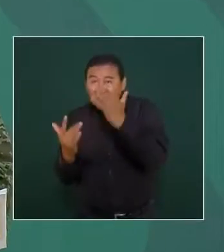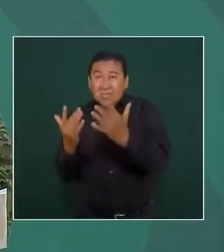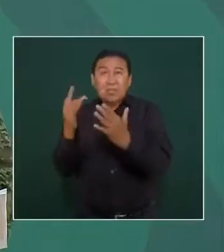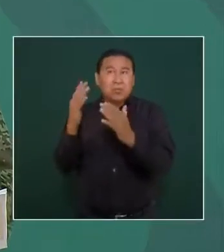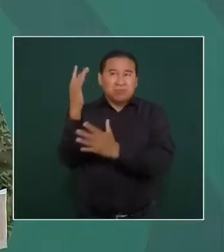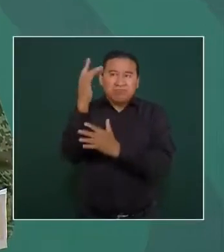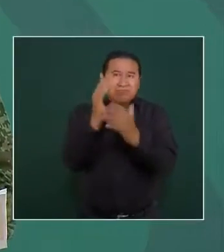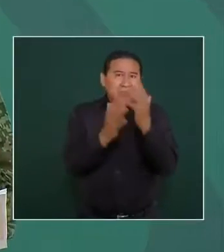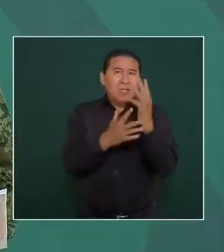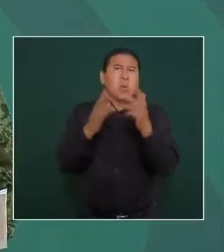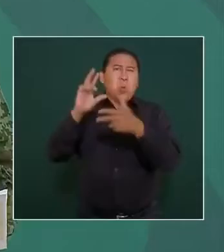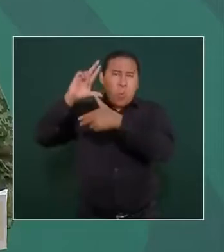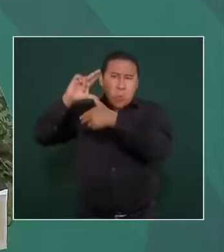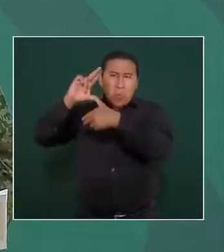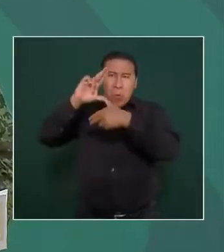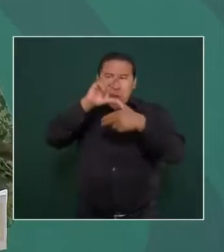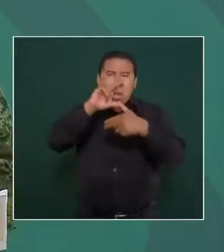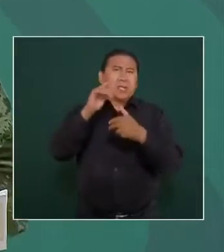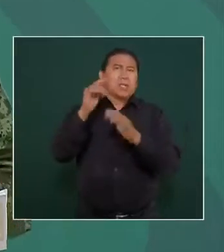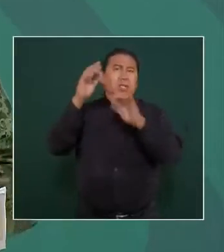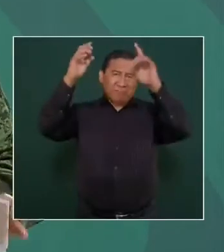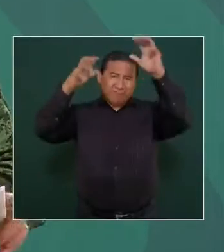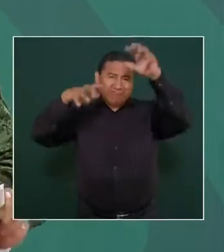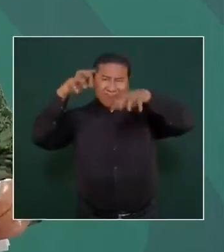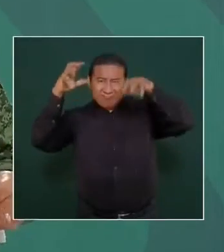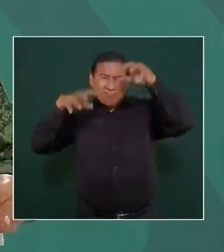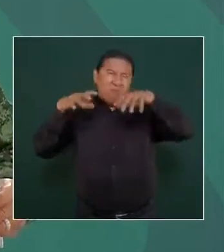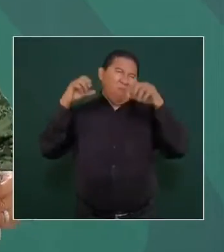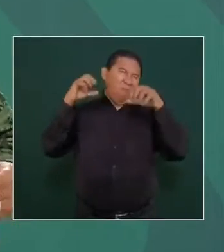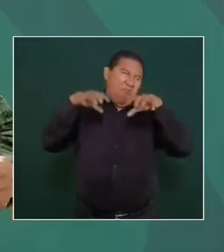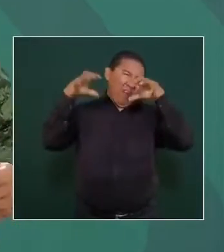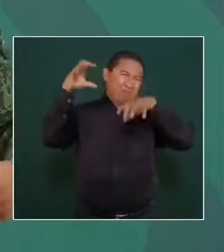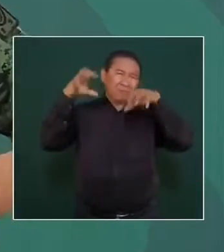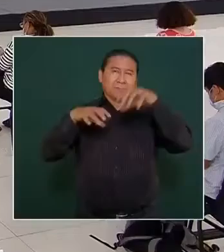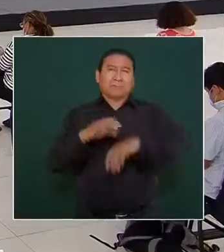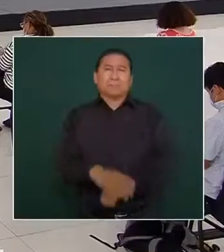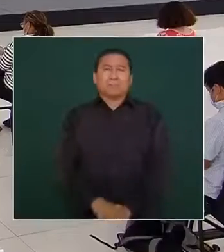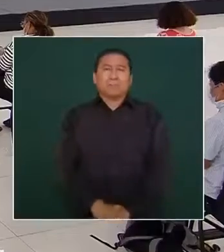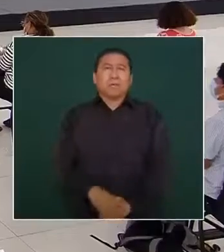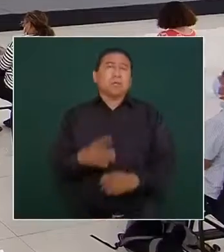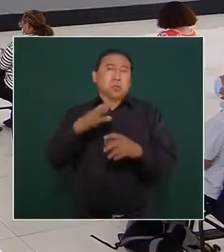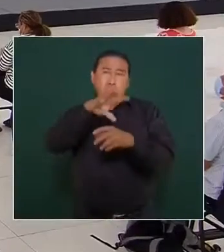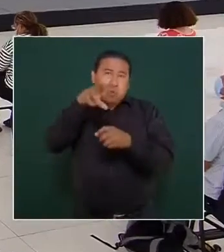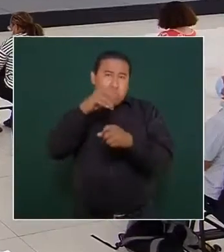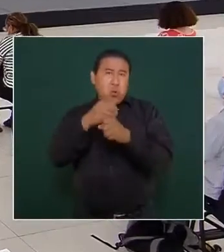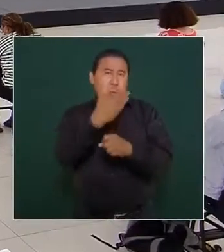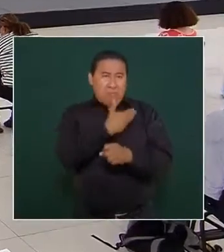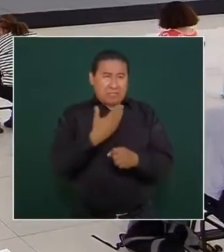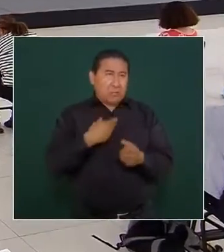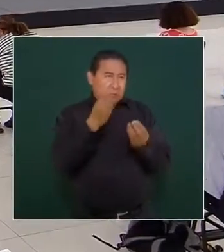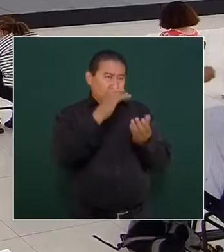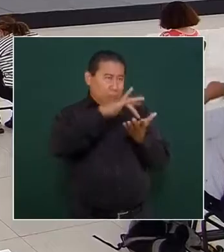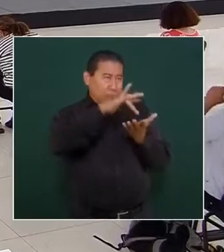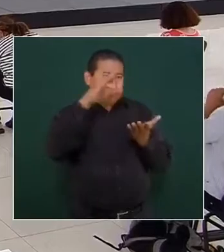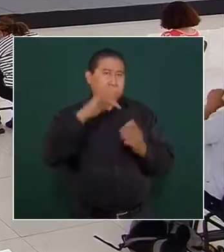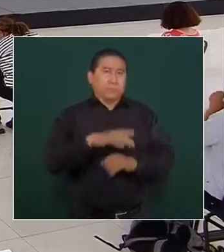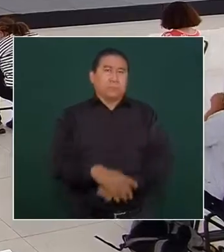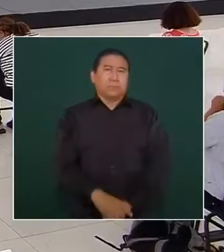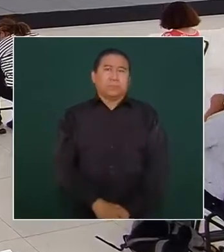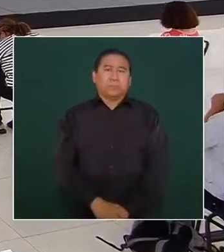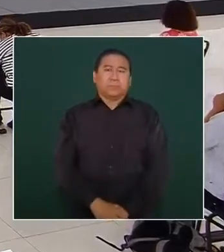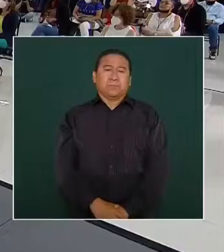forestales, huracanes y lluvias severas. Es todo, señor presidente. Muchas gracias.